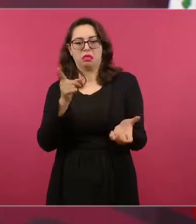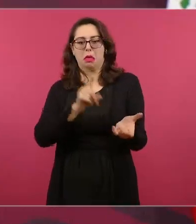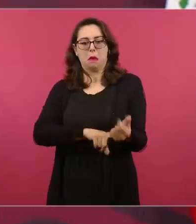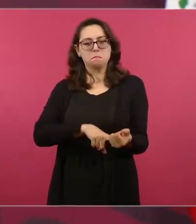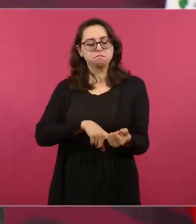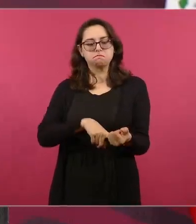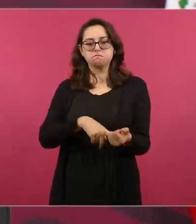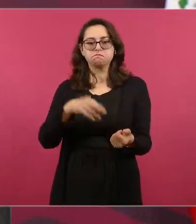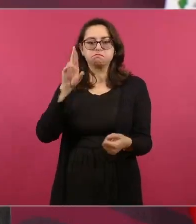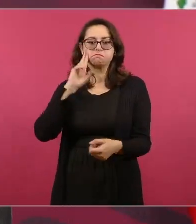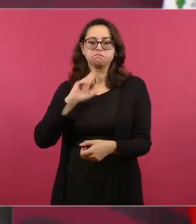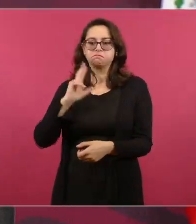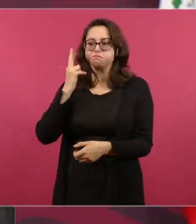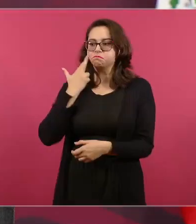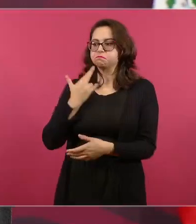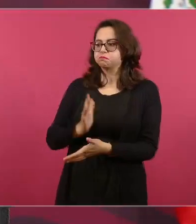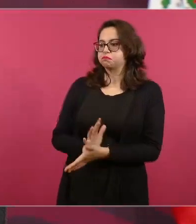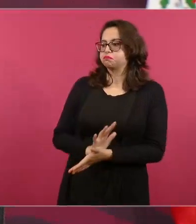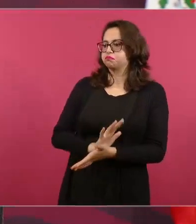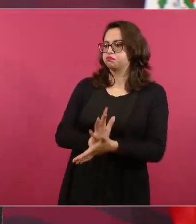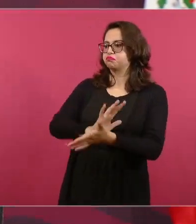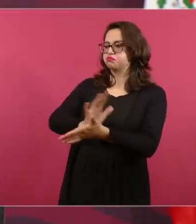del que estaba en el INE,